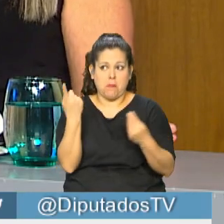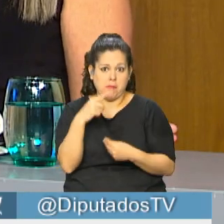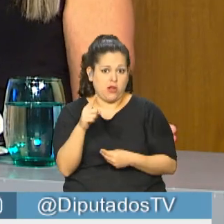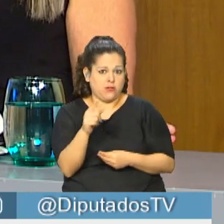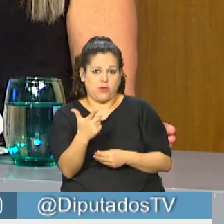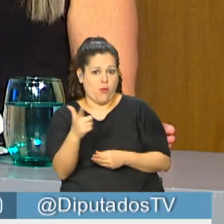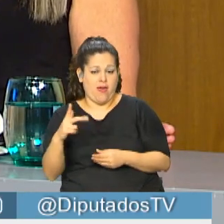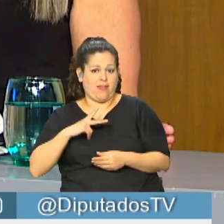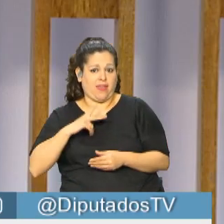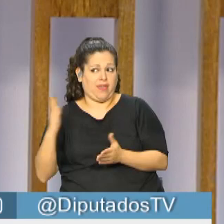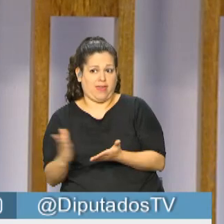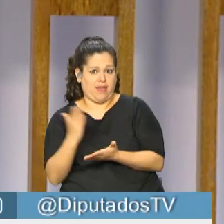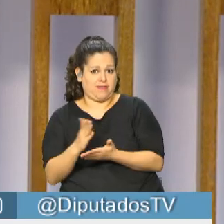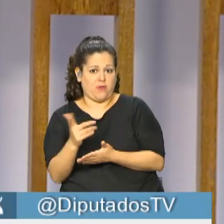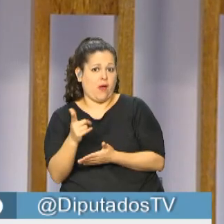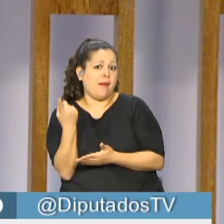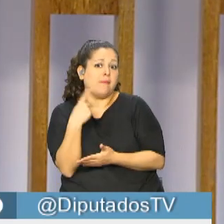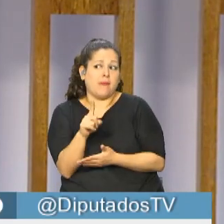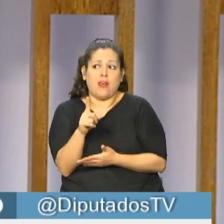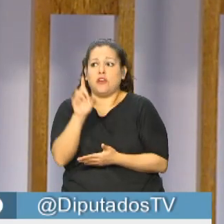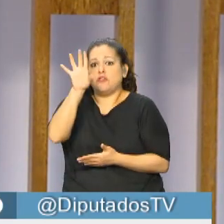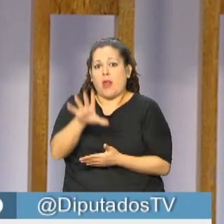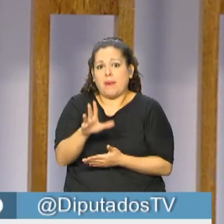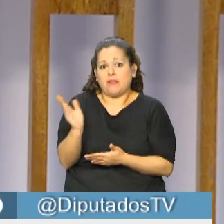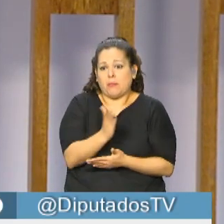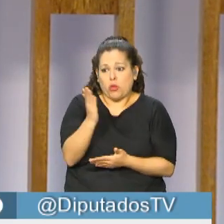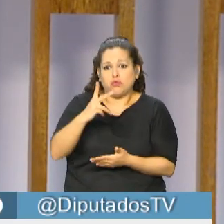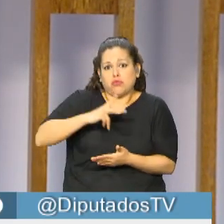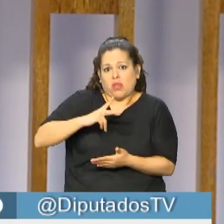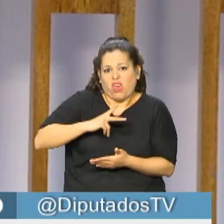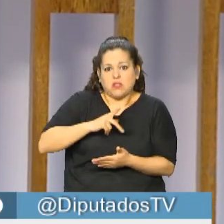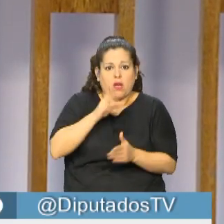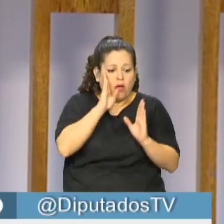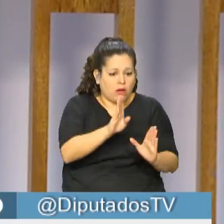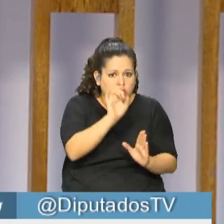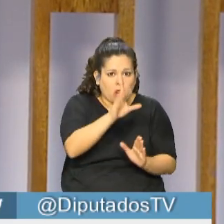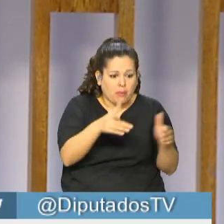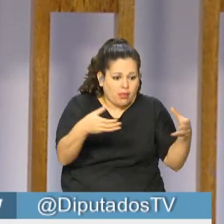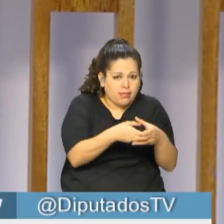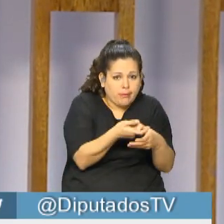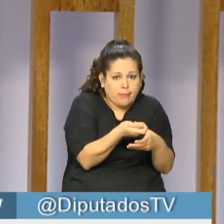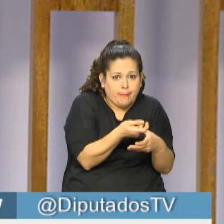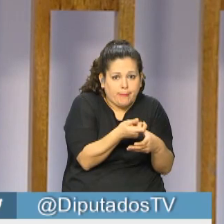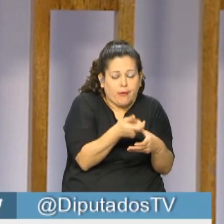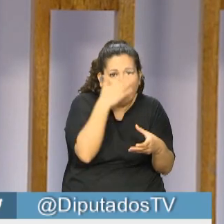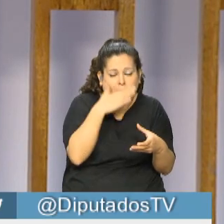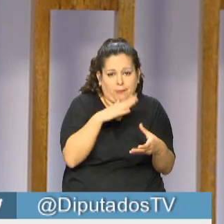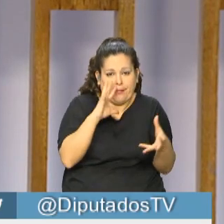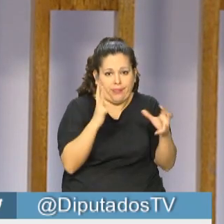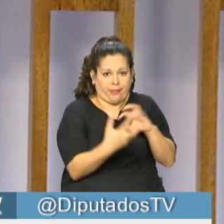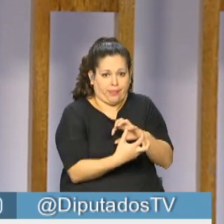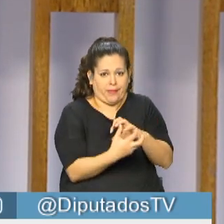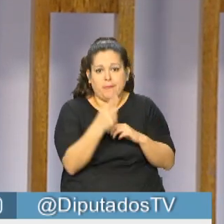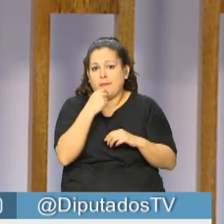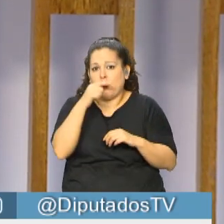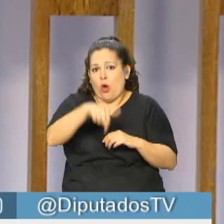si se genera para un grupo minúsculo y no se distribuye en el interior del país, pasa lo que pasa. Digo, hoy tenemos